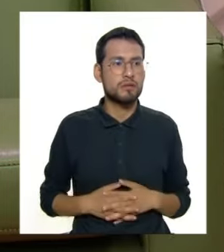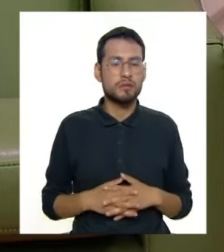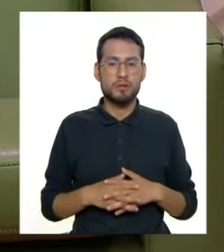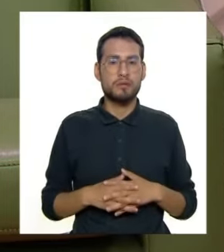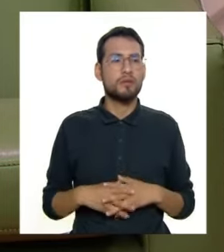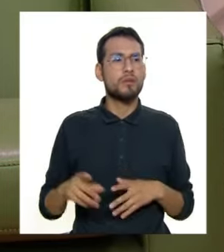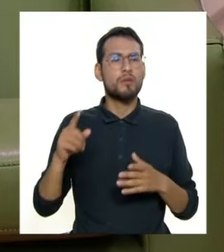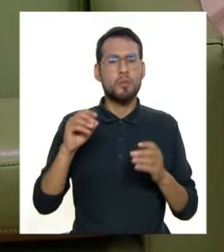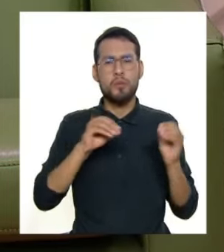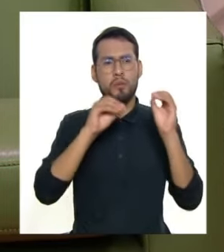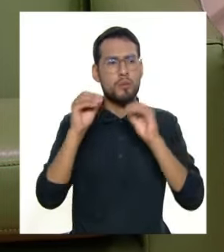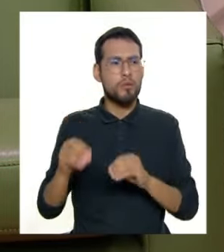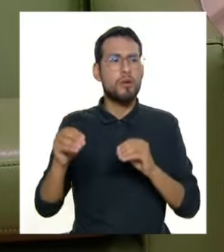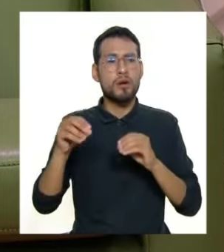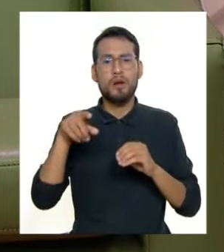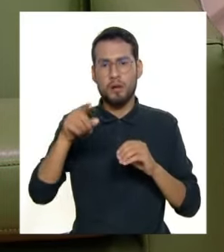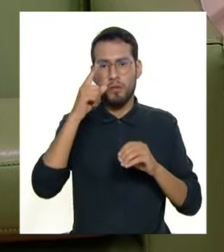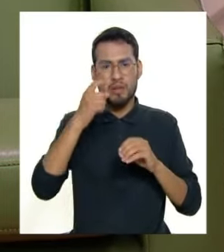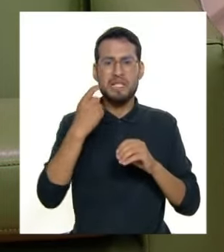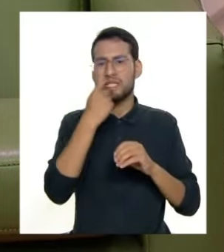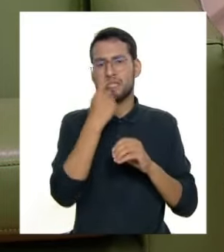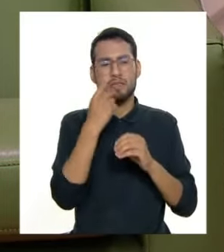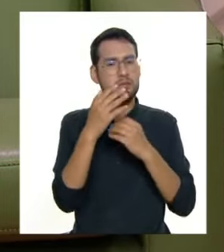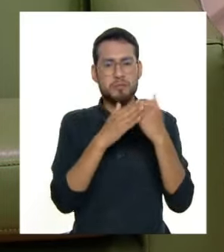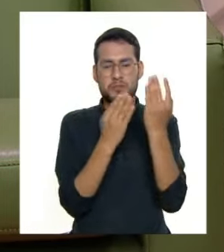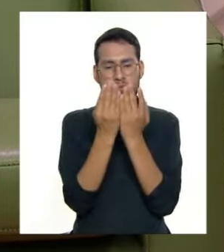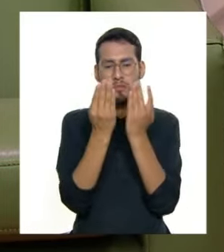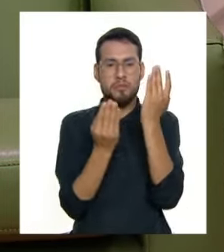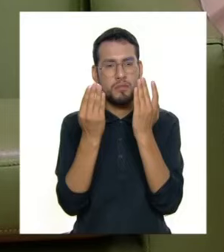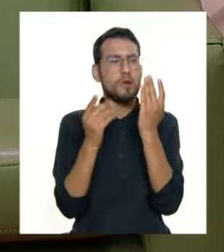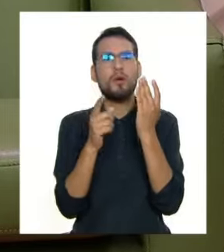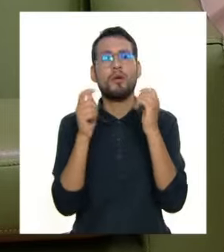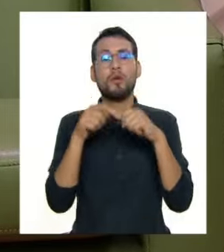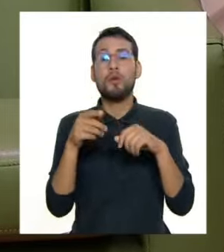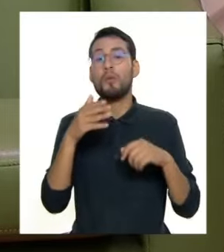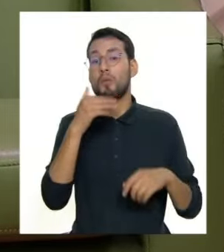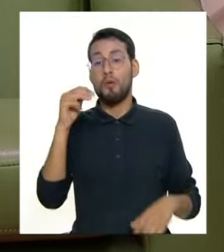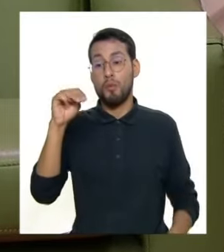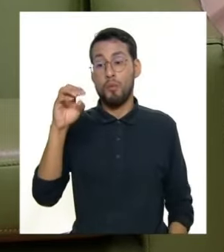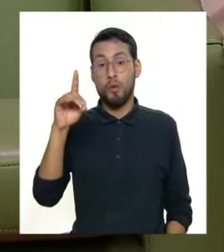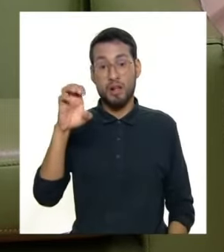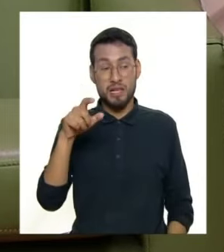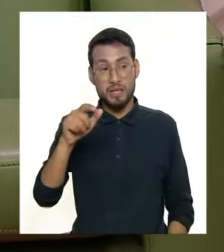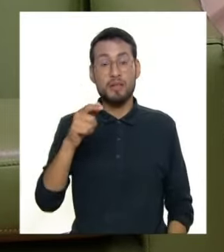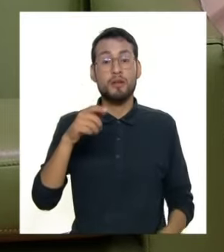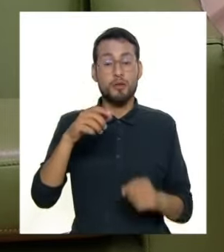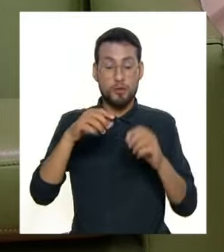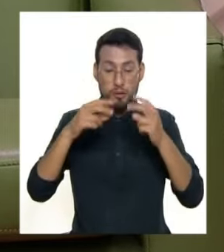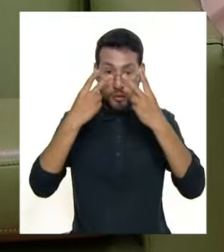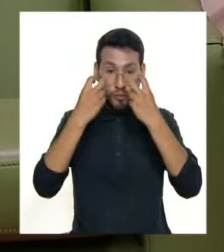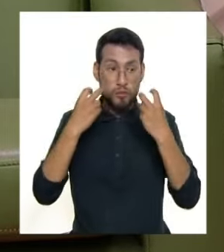¿no? Es colocar al nivel que quedaron los dientes. Lo que se hace es tomar unos moldes de estudio y